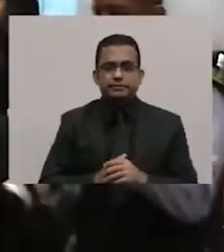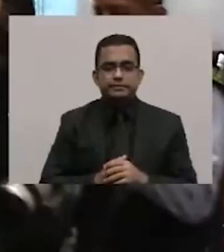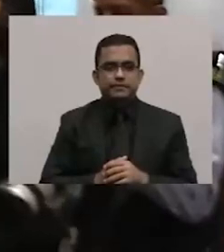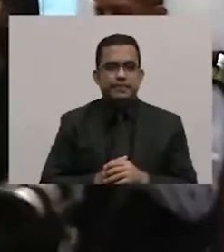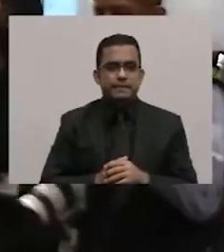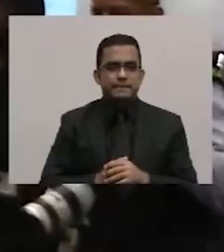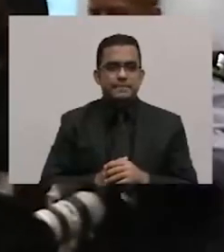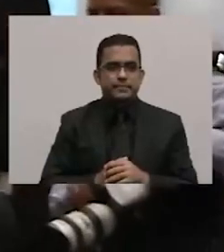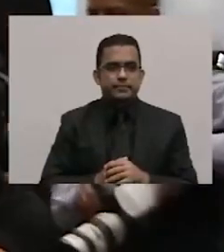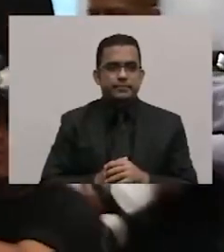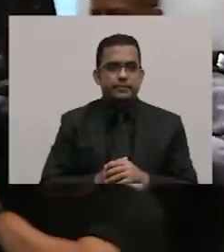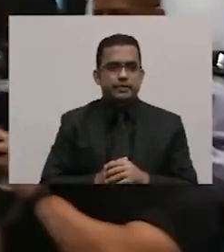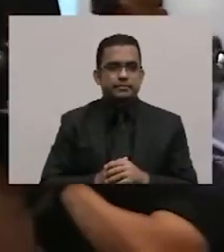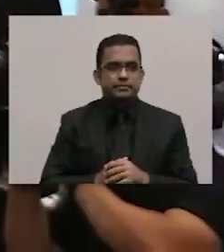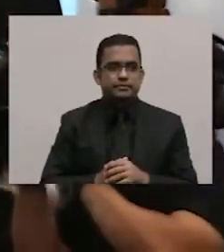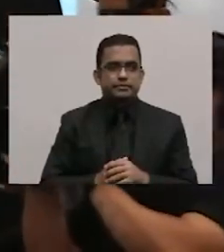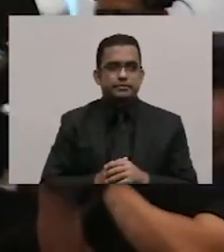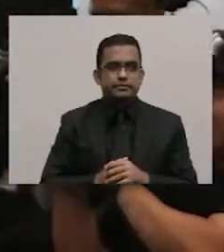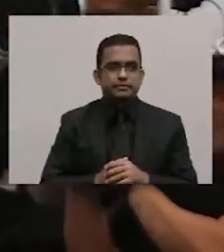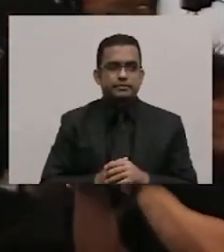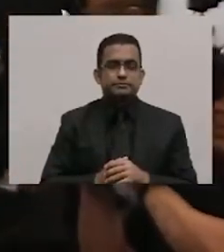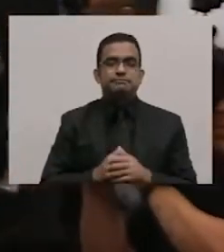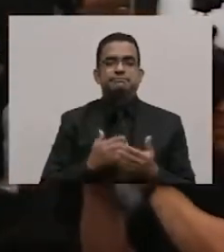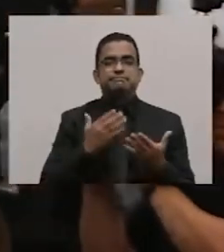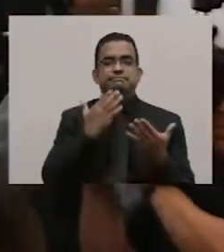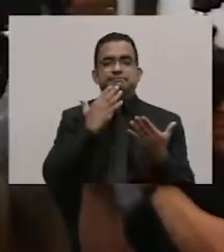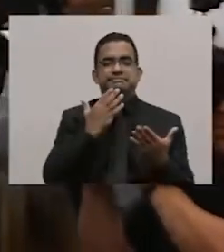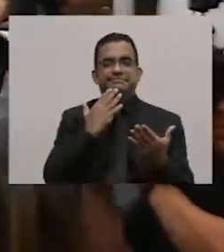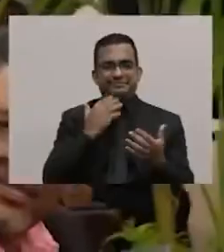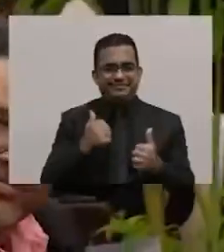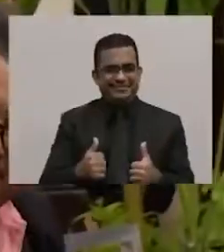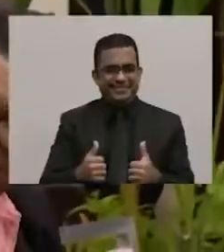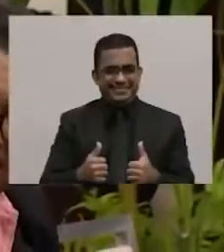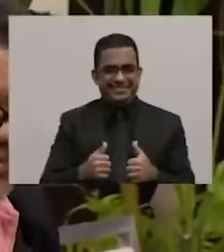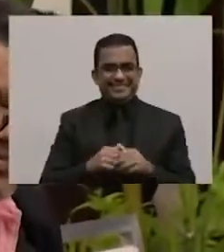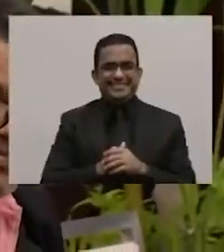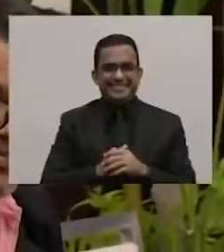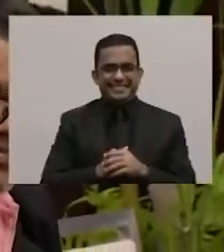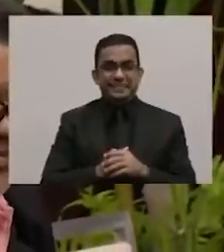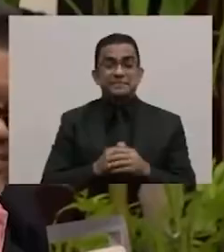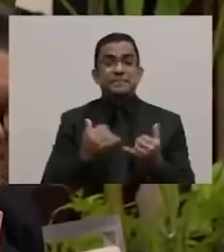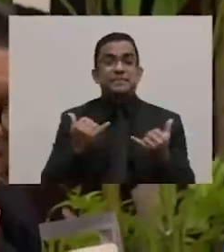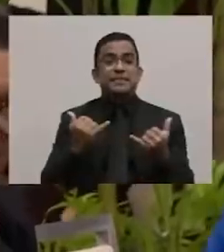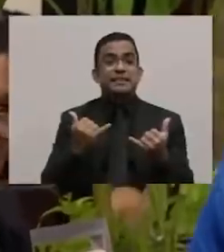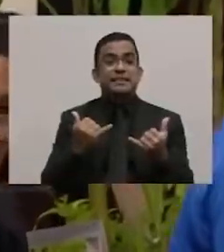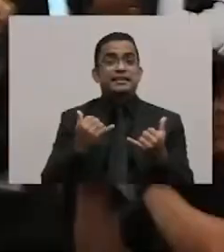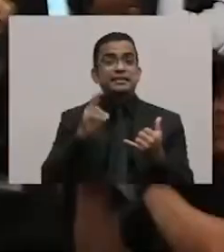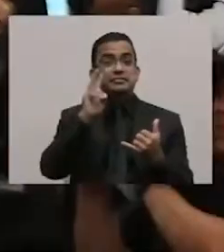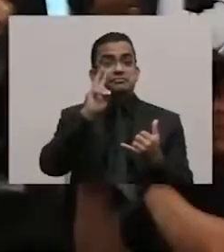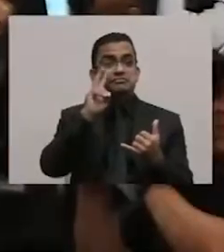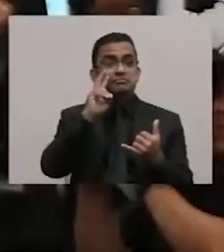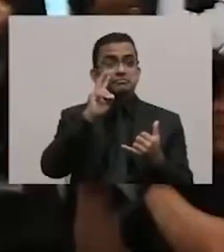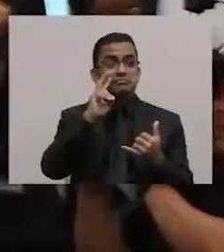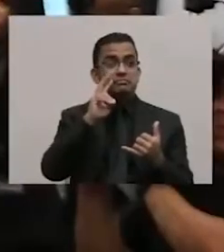Muchas gracias. Se escucha. Bueno, soy un privilegiado. Vamos a ver si está escucha, bien de tono, que no se escucha